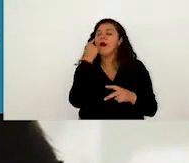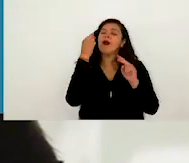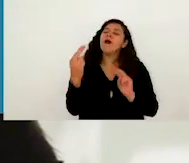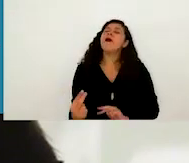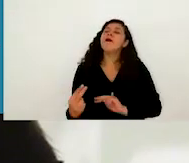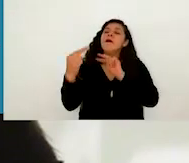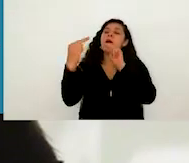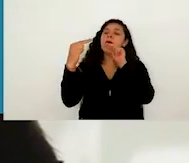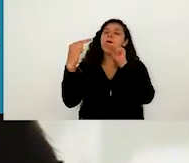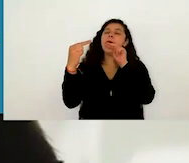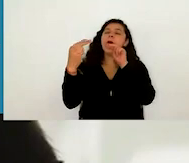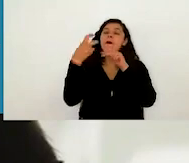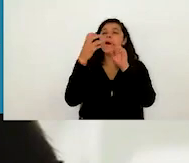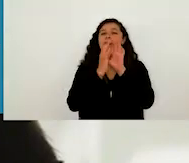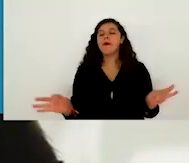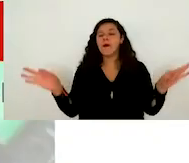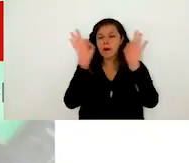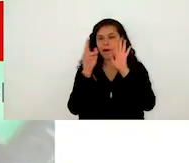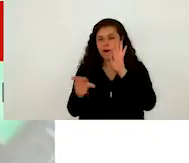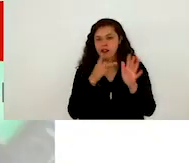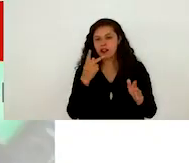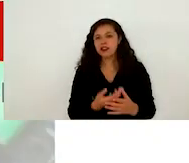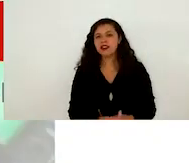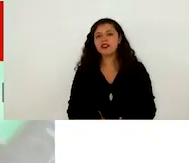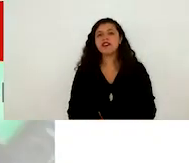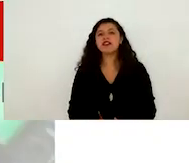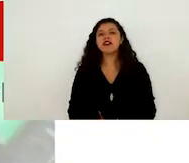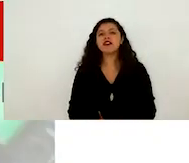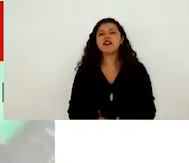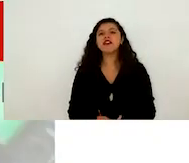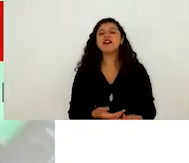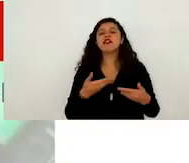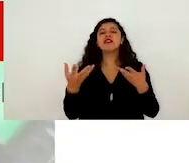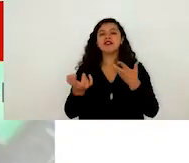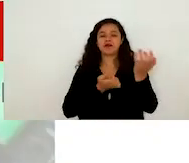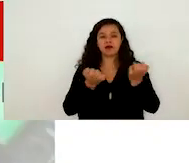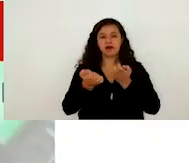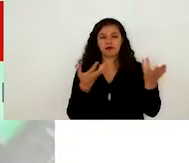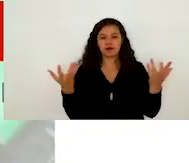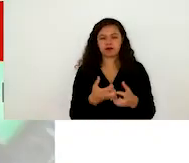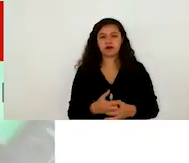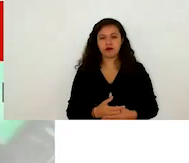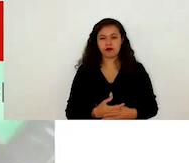es muy importante muy importante de acuerdo vamos a hacer otro pequeño ejercicio